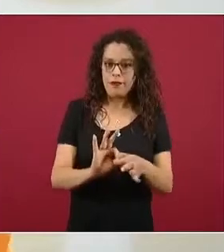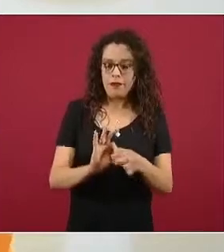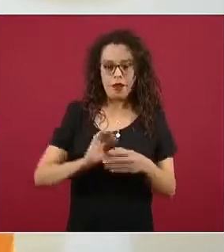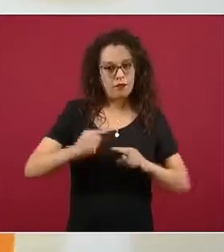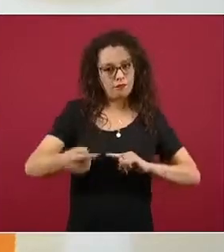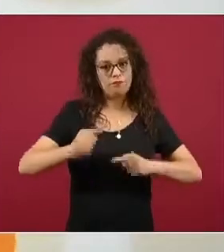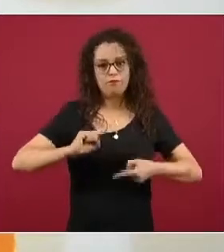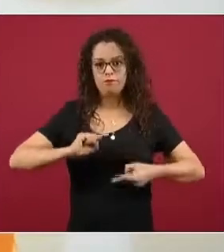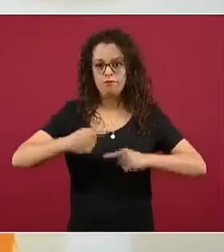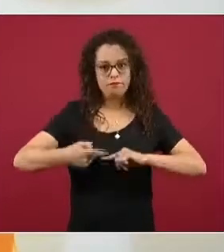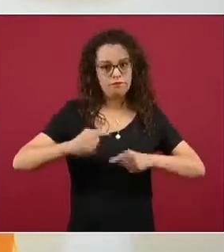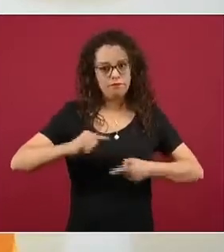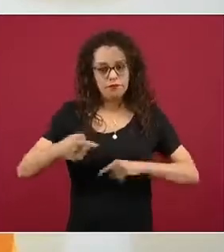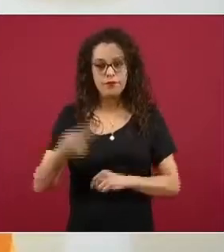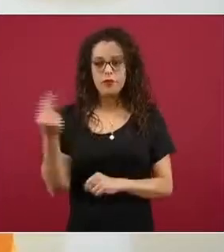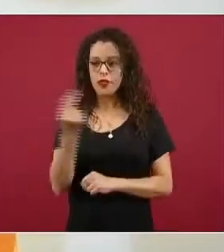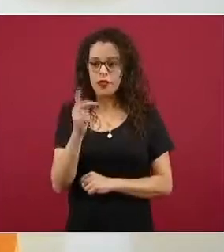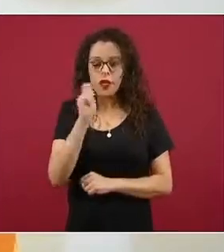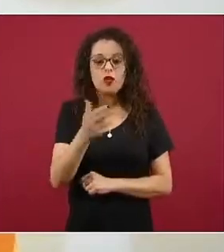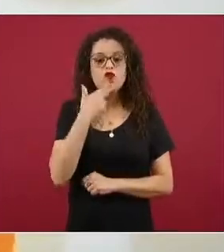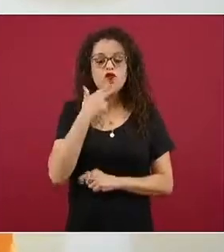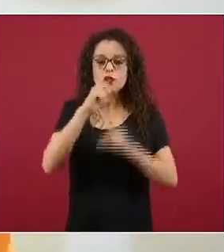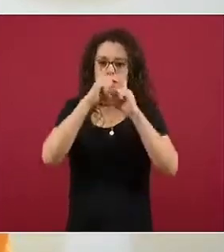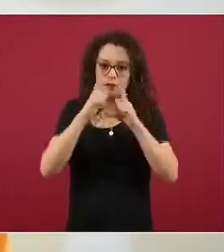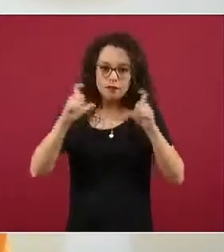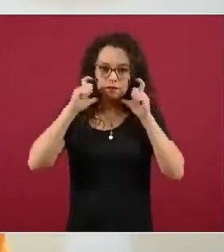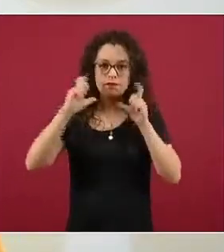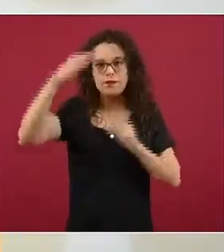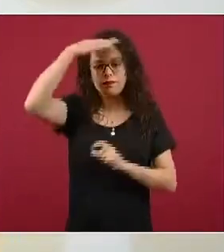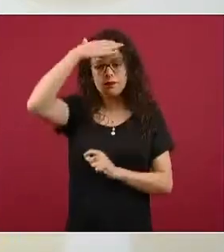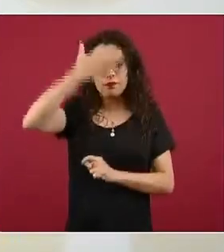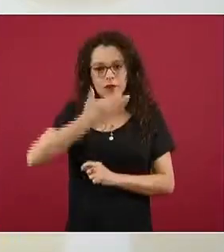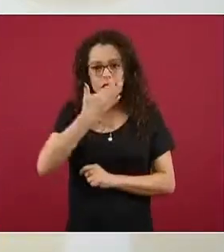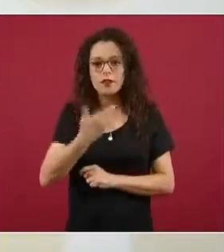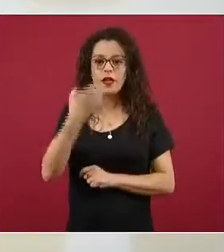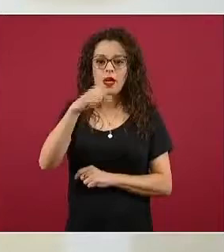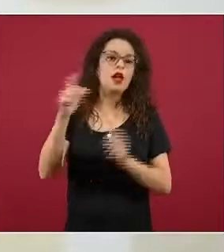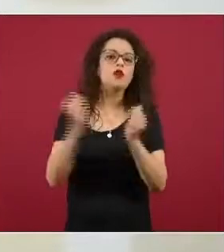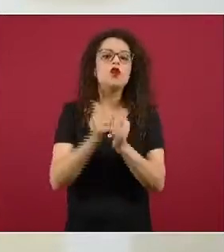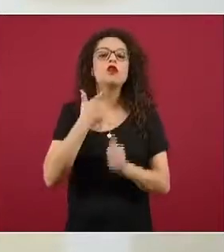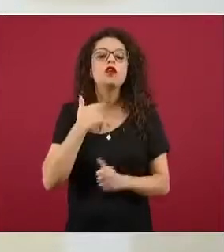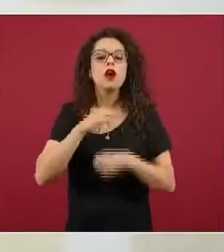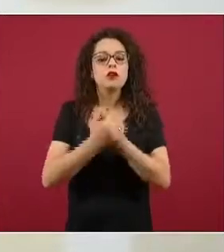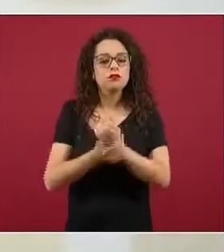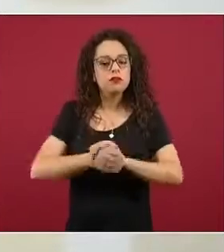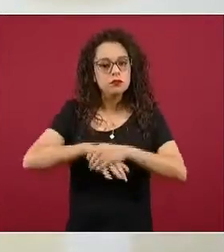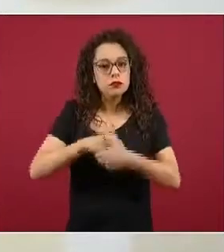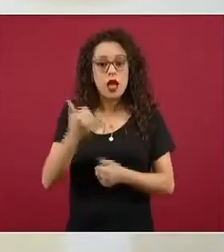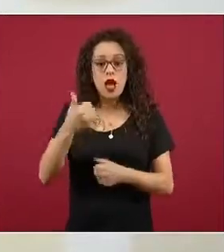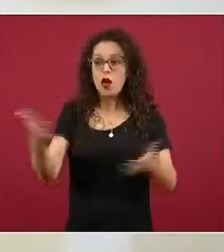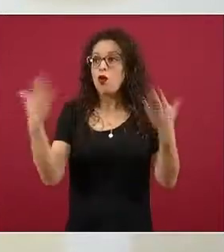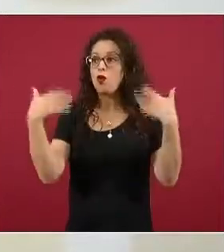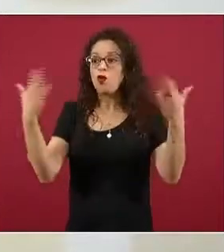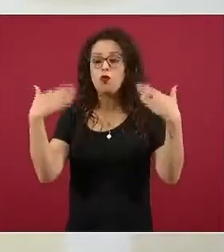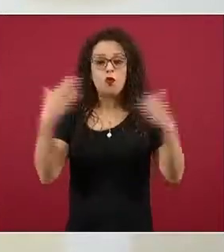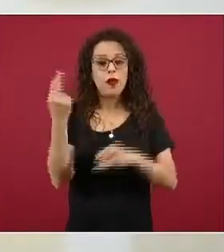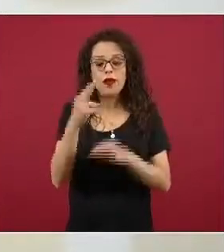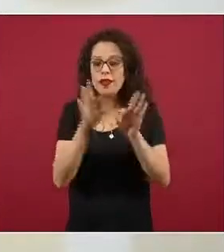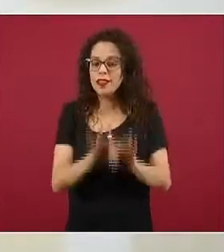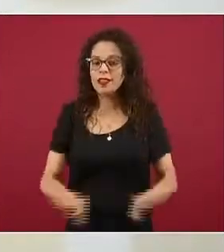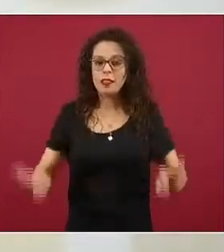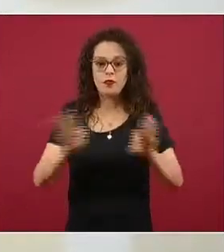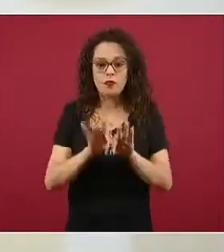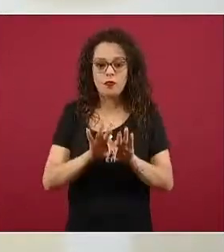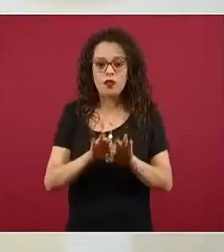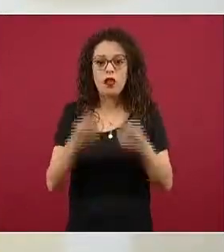filtros sanitarios, el uso de cubreboca, careta, gel antibacterial, la adecuada ventilación, que es fundamental, los horarios